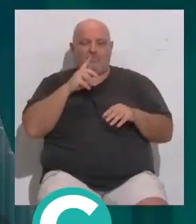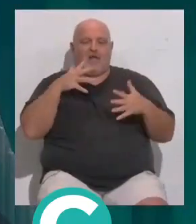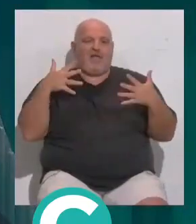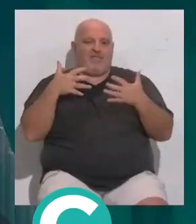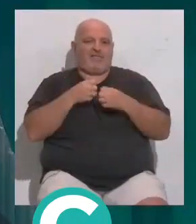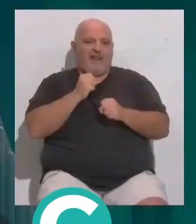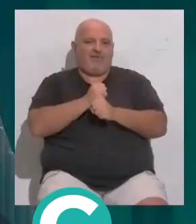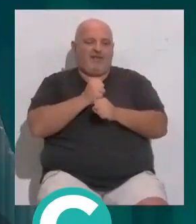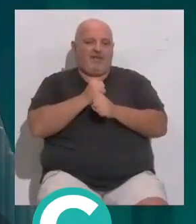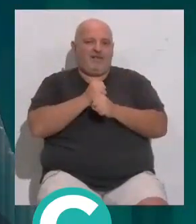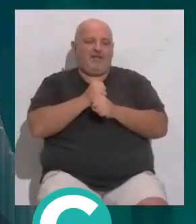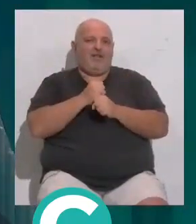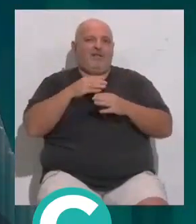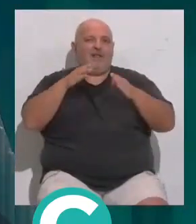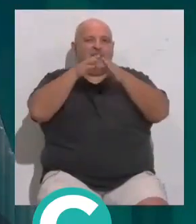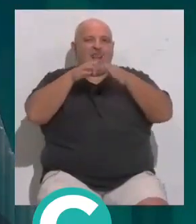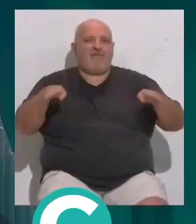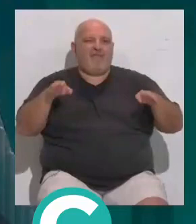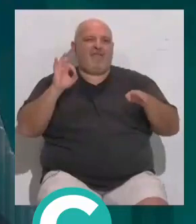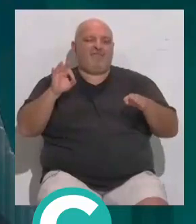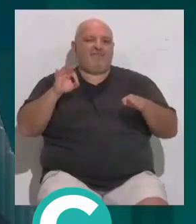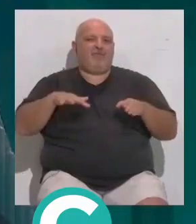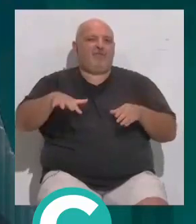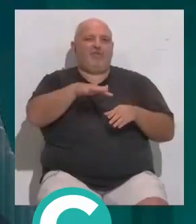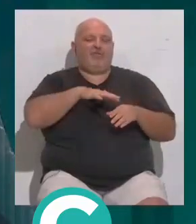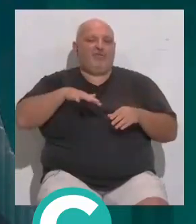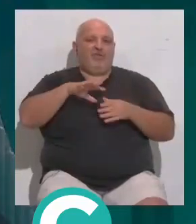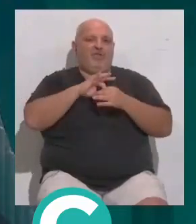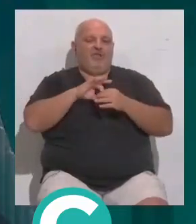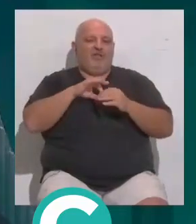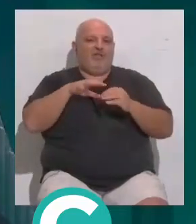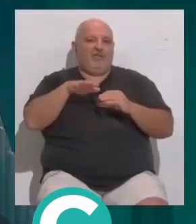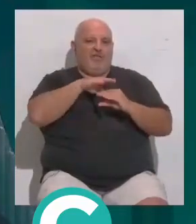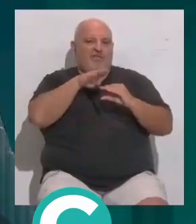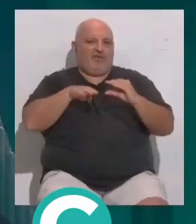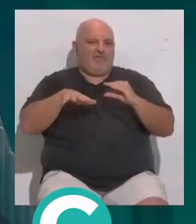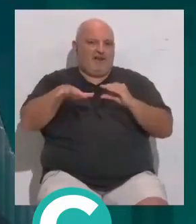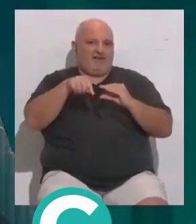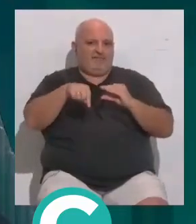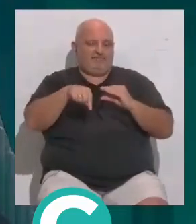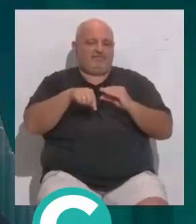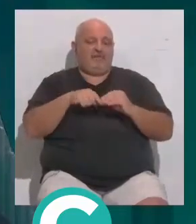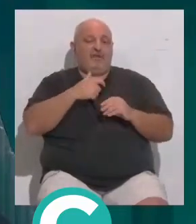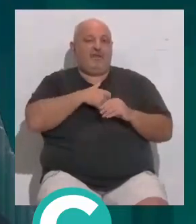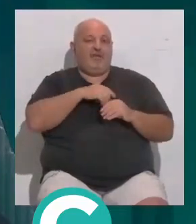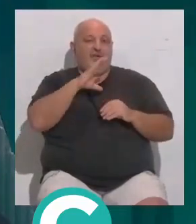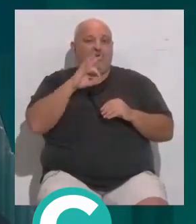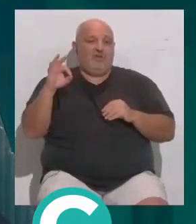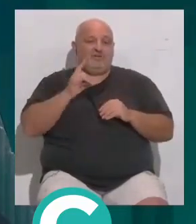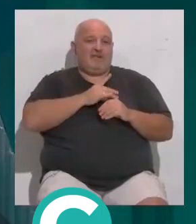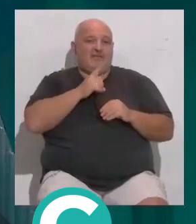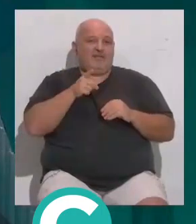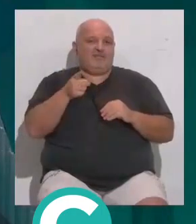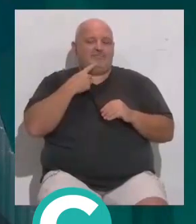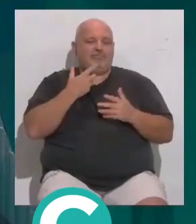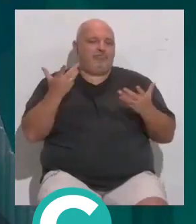accidente laboral en una nave de construcción situada en el recinto de la Zona Franca. Comisiones Obreras, desde el sindicato,